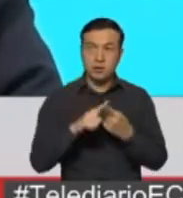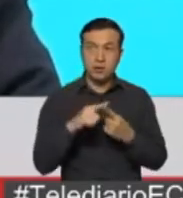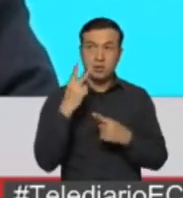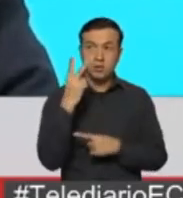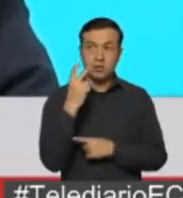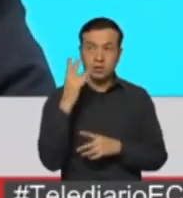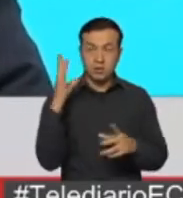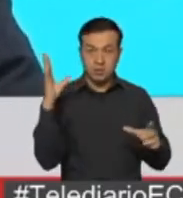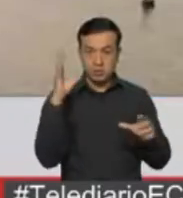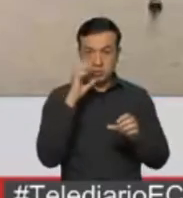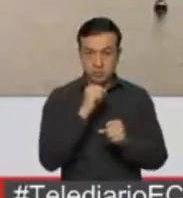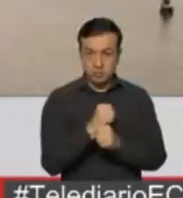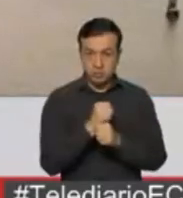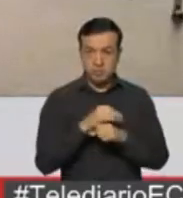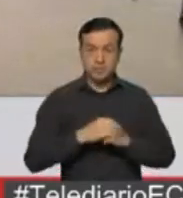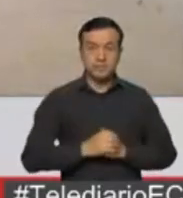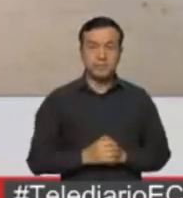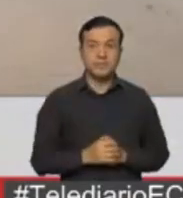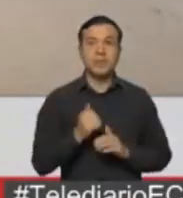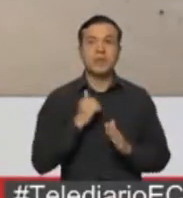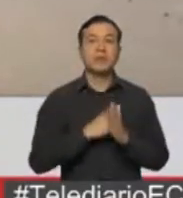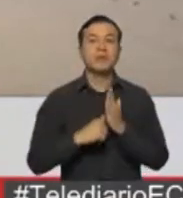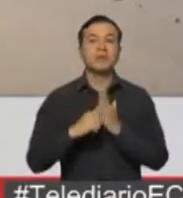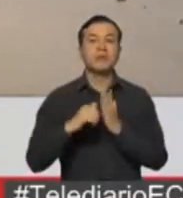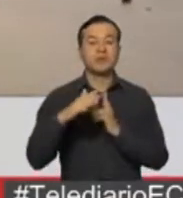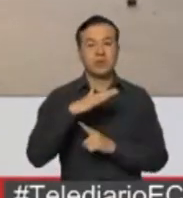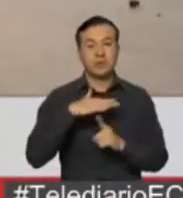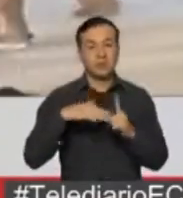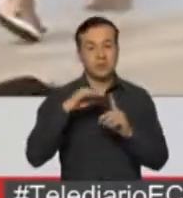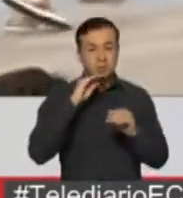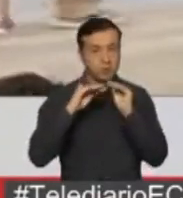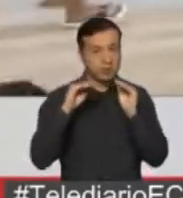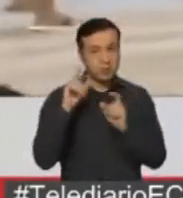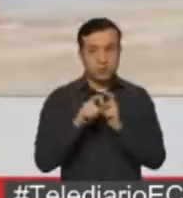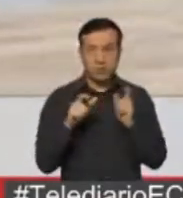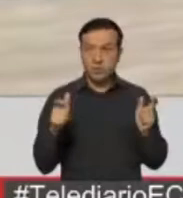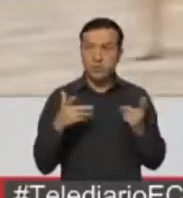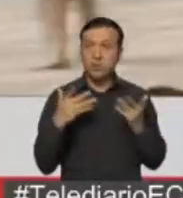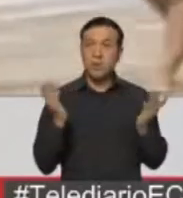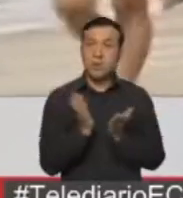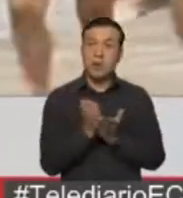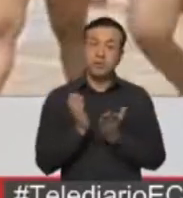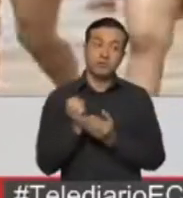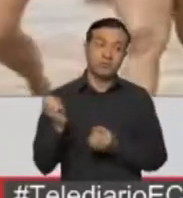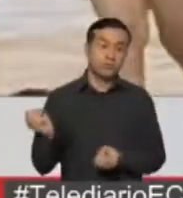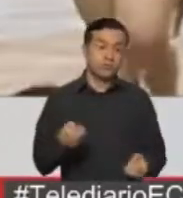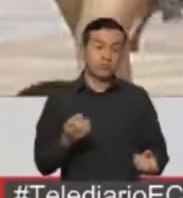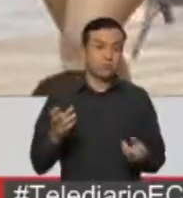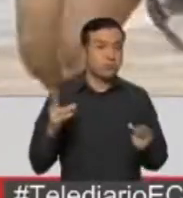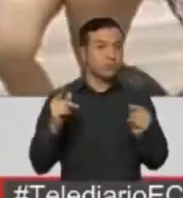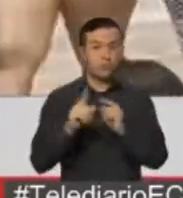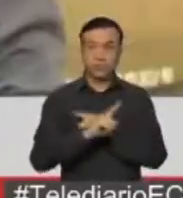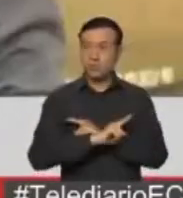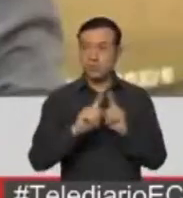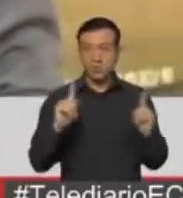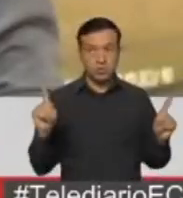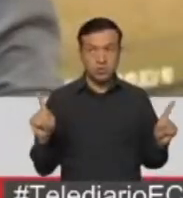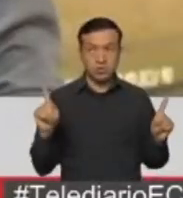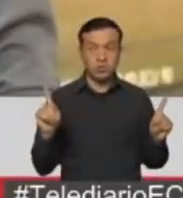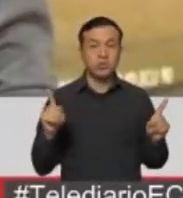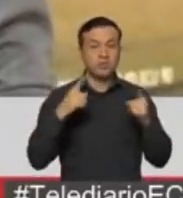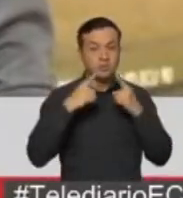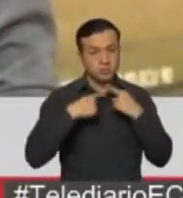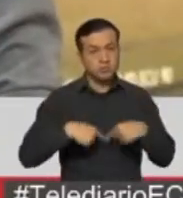12 de la noche. El ministro del Ambiente hizo un llamado a no arrojar desechos en playas y sitios turísticos. He